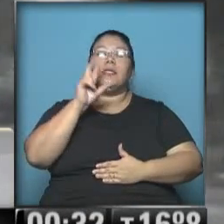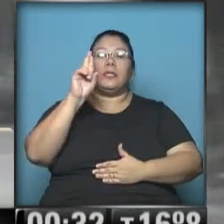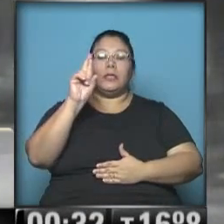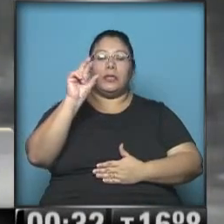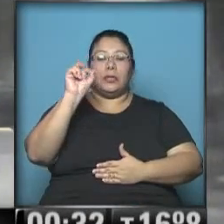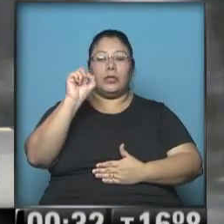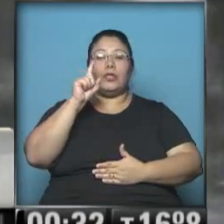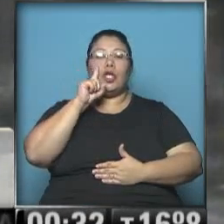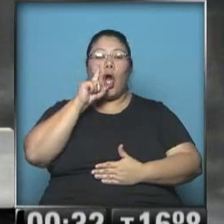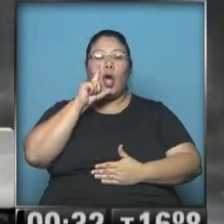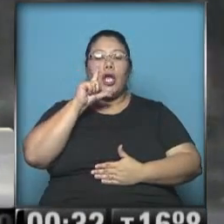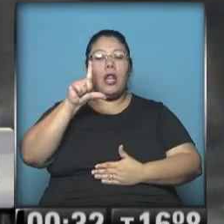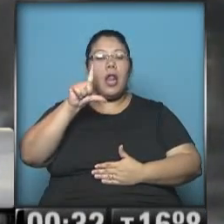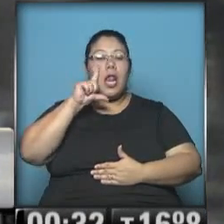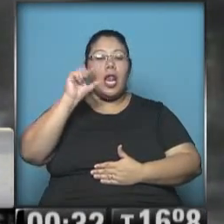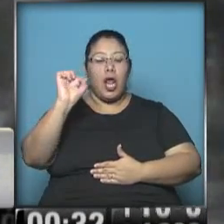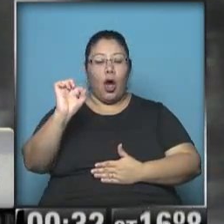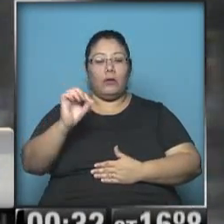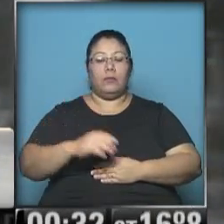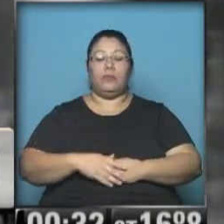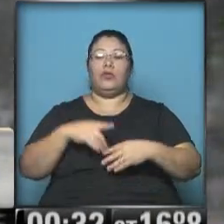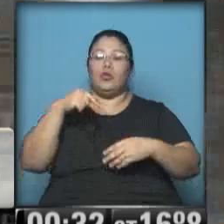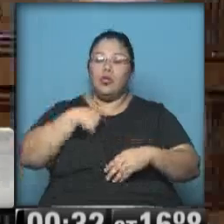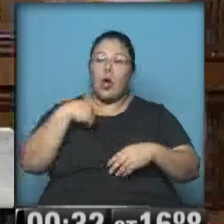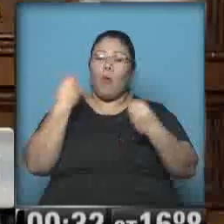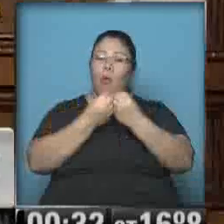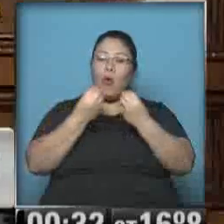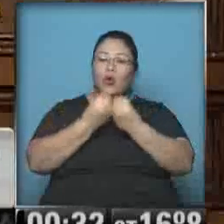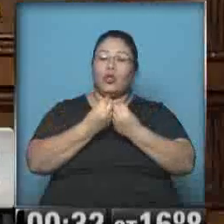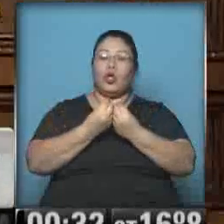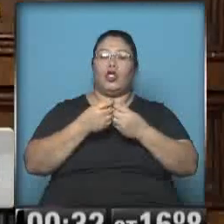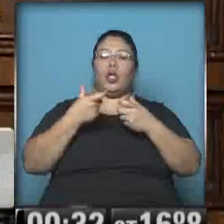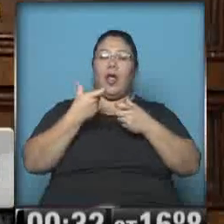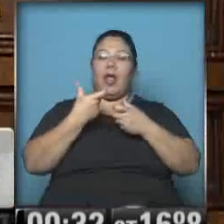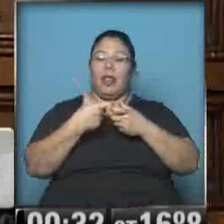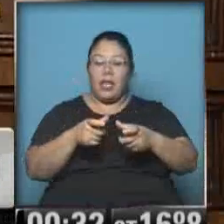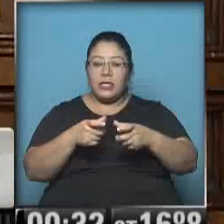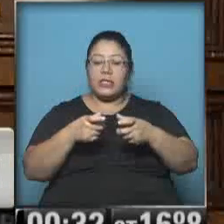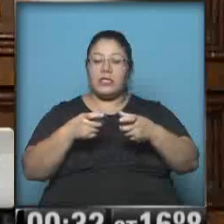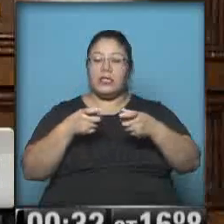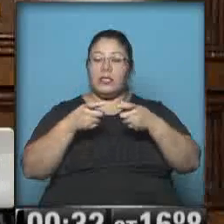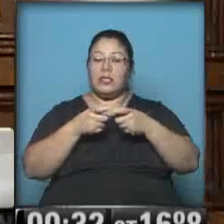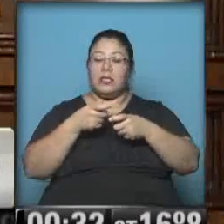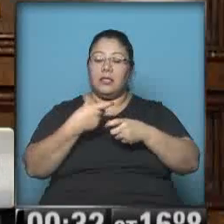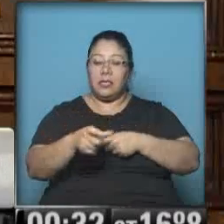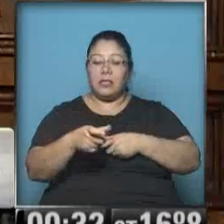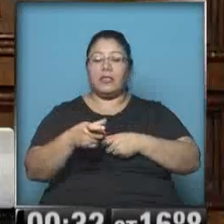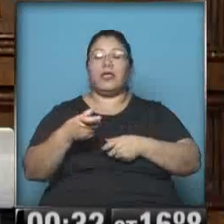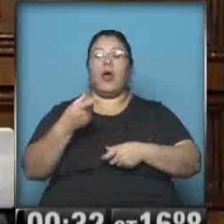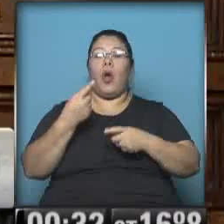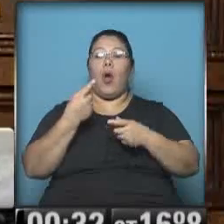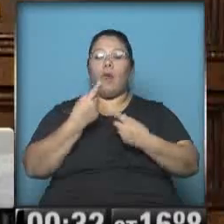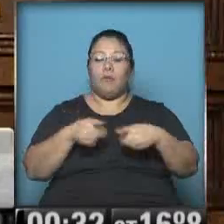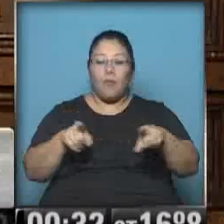Yo tenía ya varios discos grabados con la Orquesta Típica. Llegaba este aniversario, este centenario de Aníbal Troilo, y era